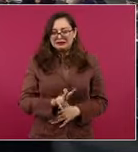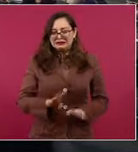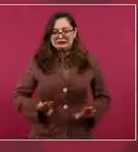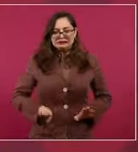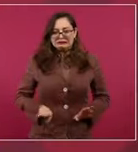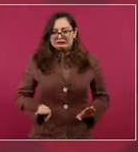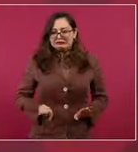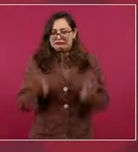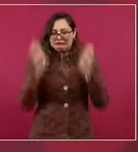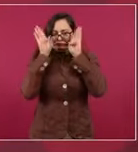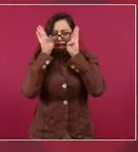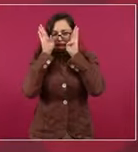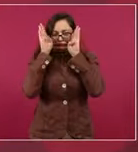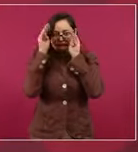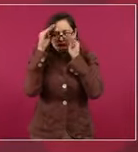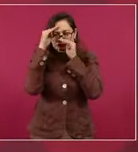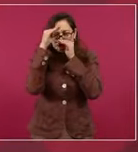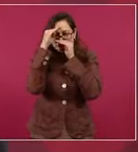conservador, así,